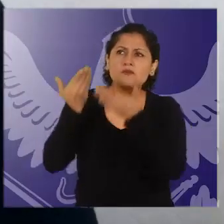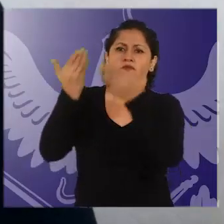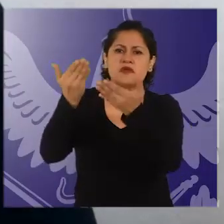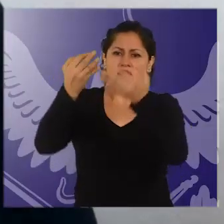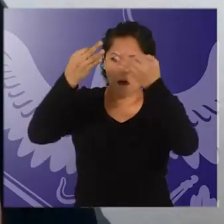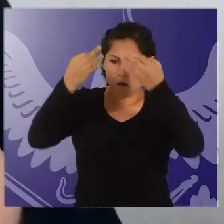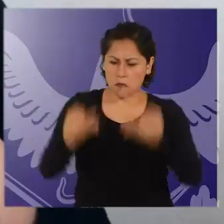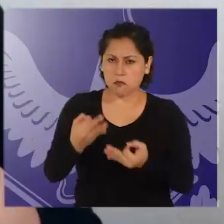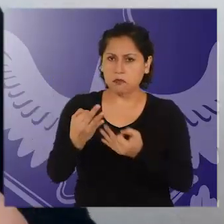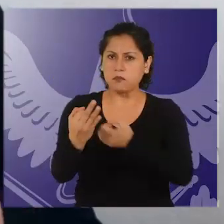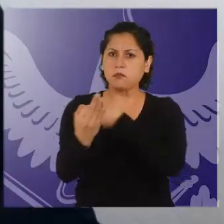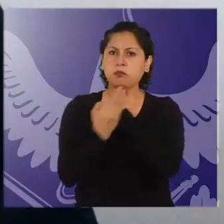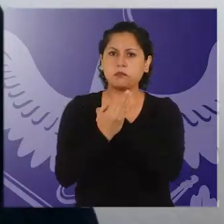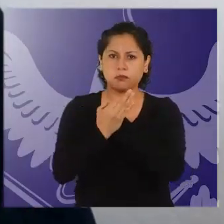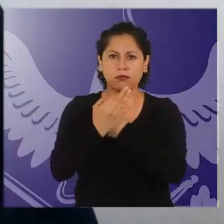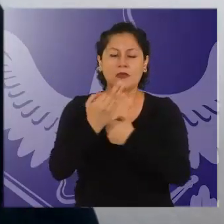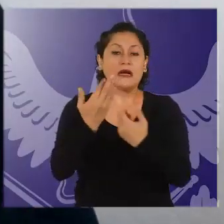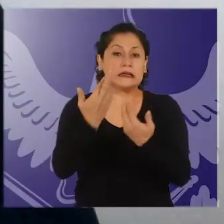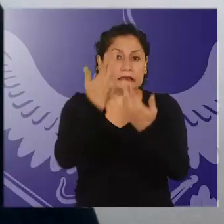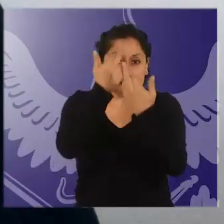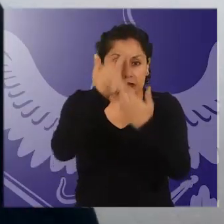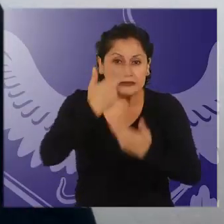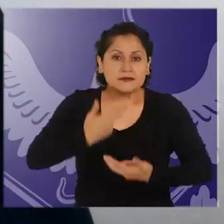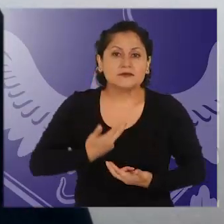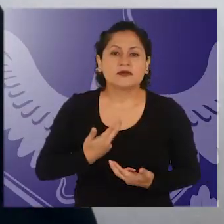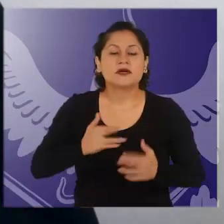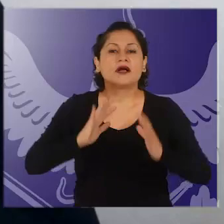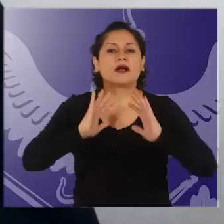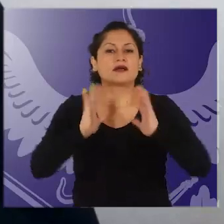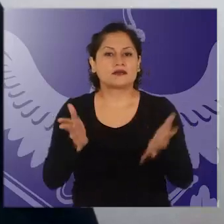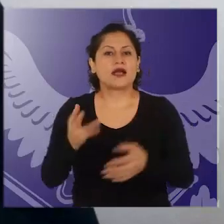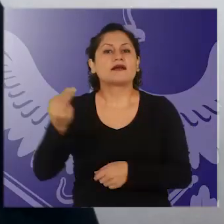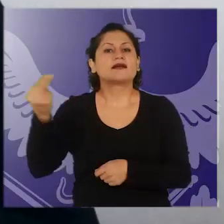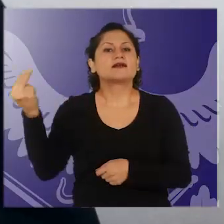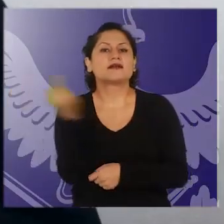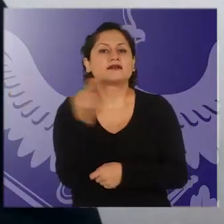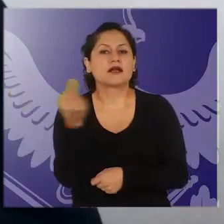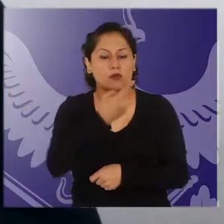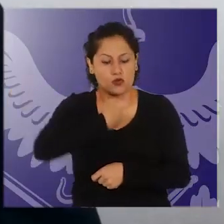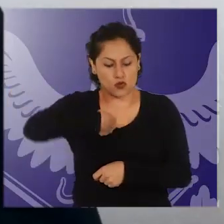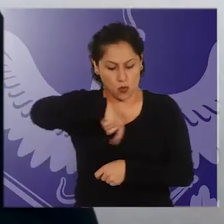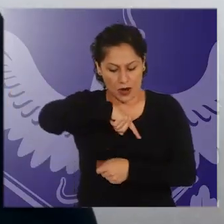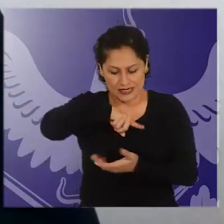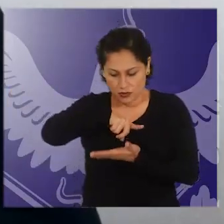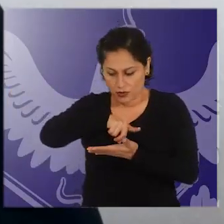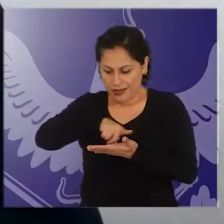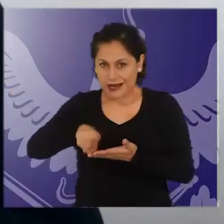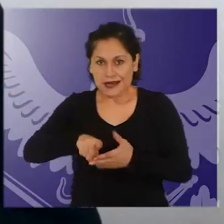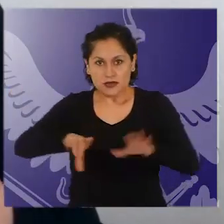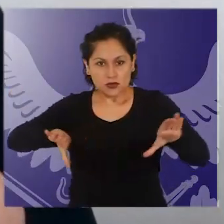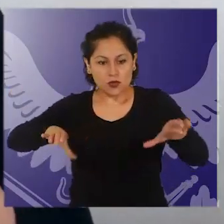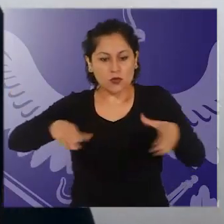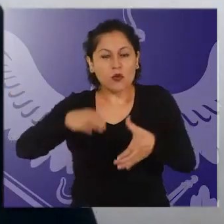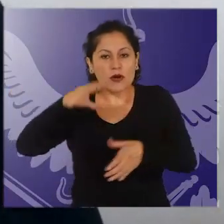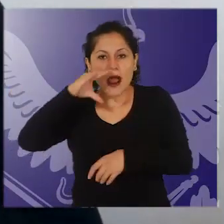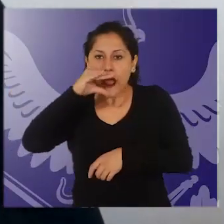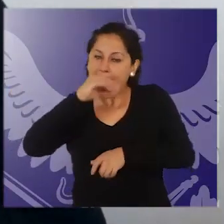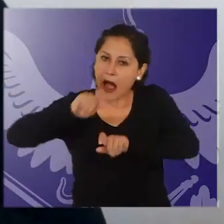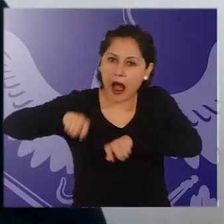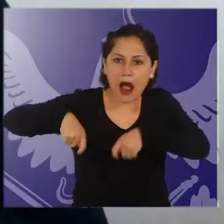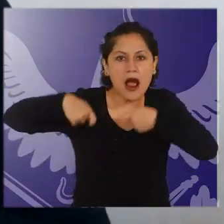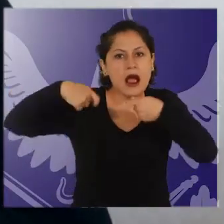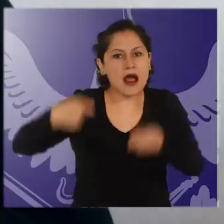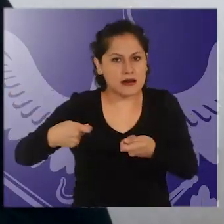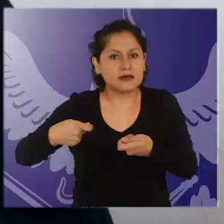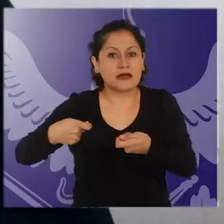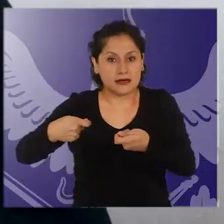dignidad. Necesitamos una instancia para gestionar nuestros propios derechos como pueblo negro,